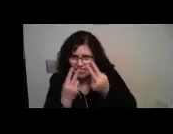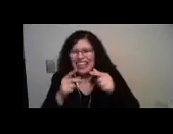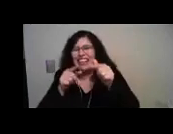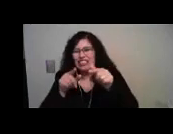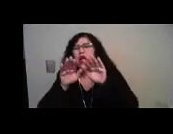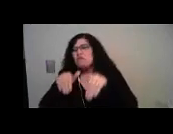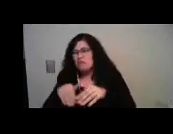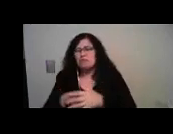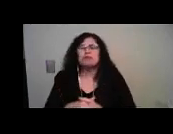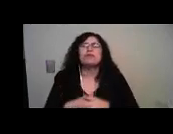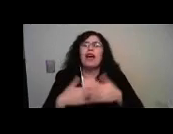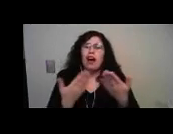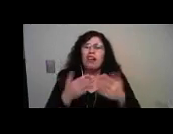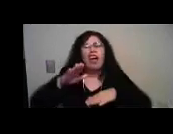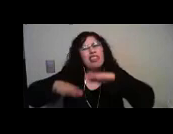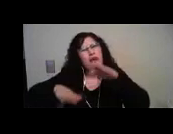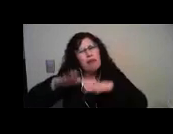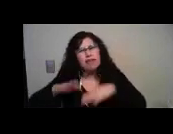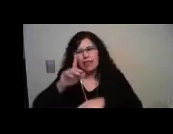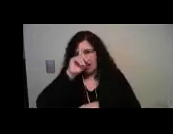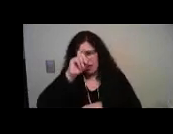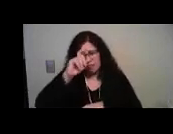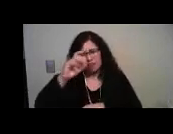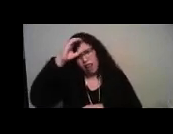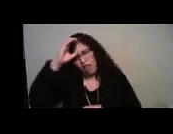con los que cuenten en los hospitales o en las clínicas.